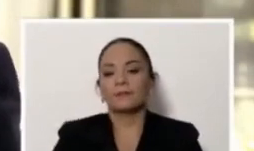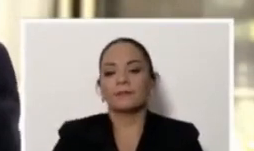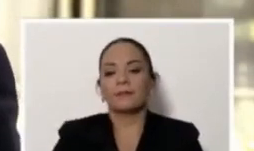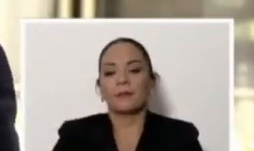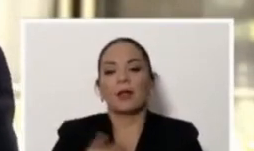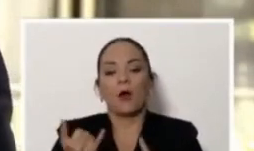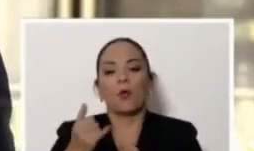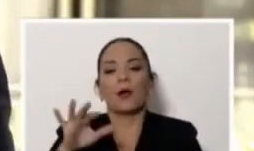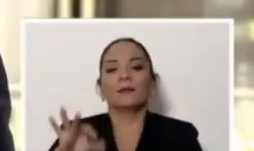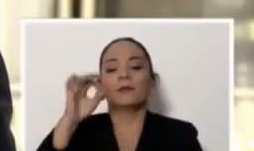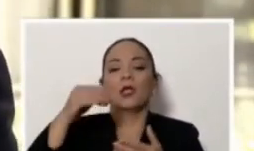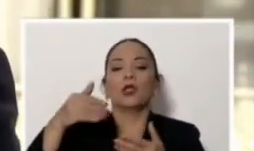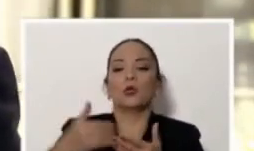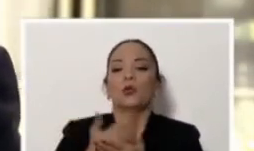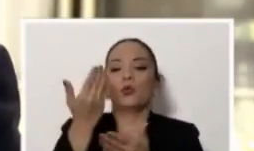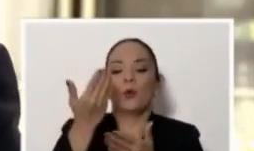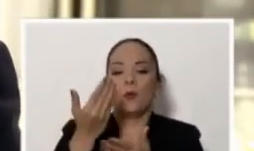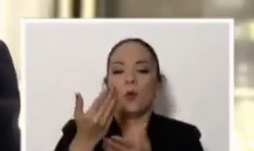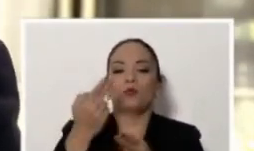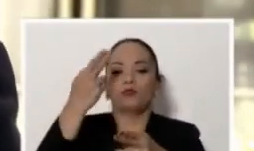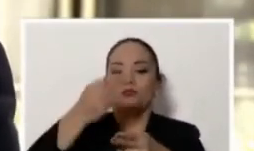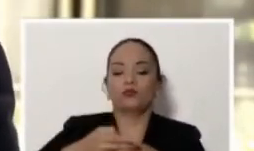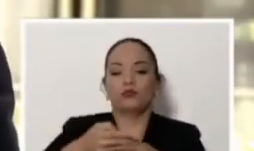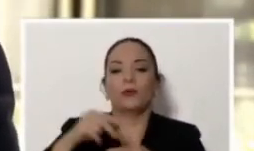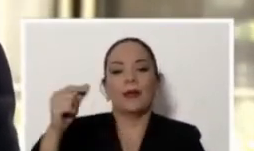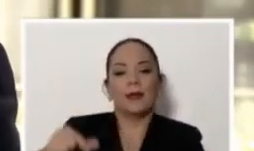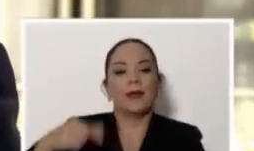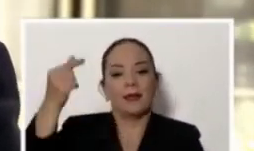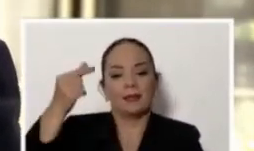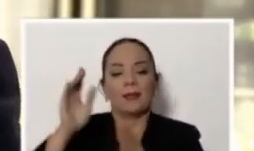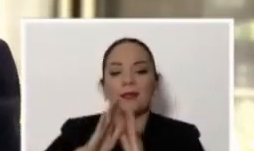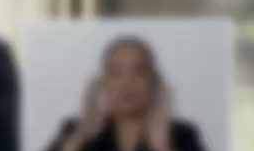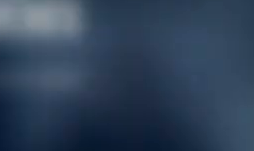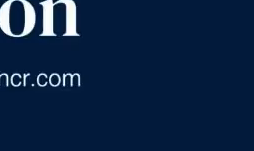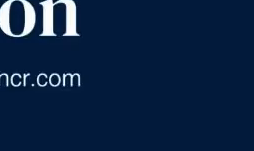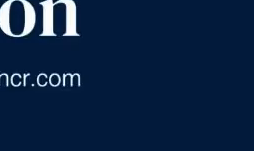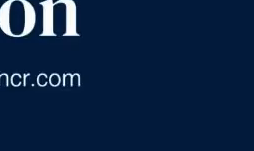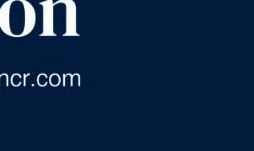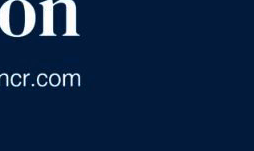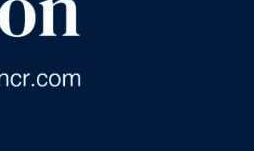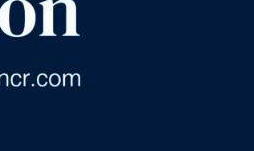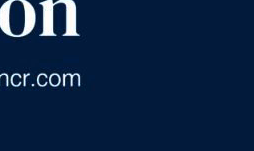de un nuevo gerente general para la Sociedad Administradora de Fondos de Inversión.